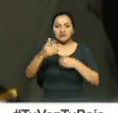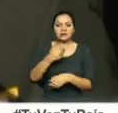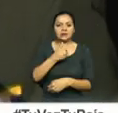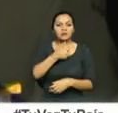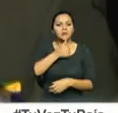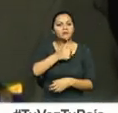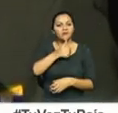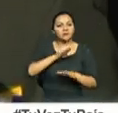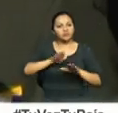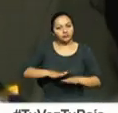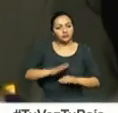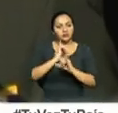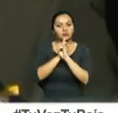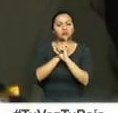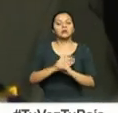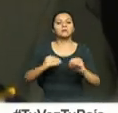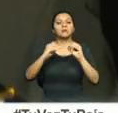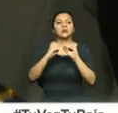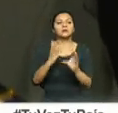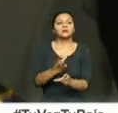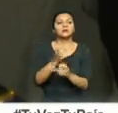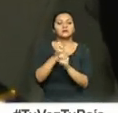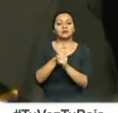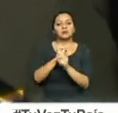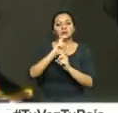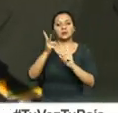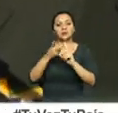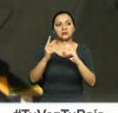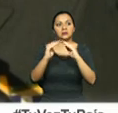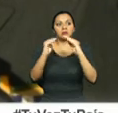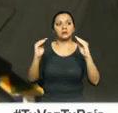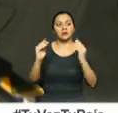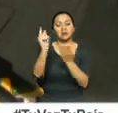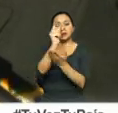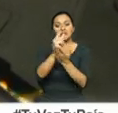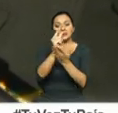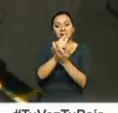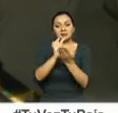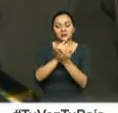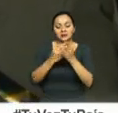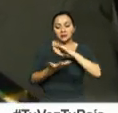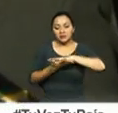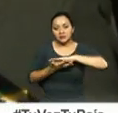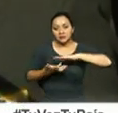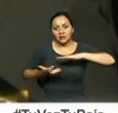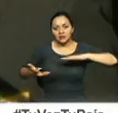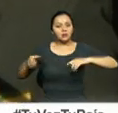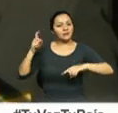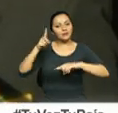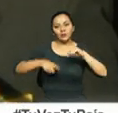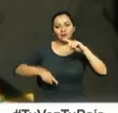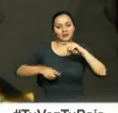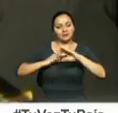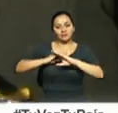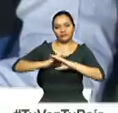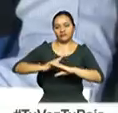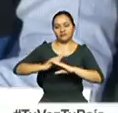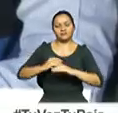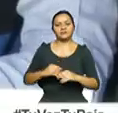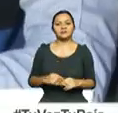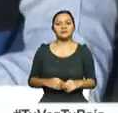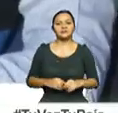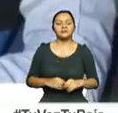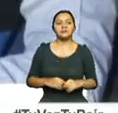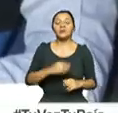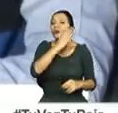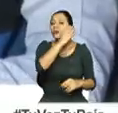Militar, medidas de seguridad de segundo nivel, con diseños anti-escáner que evidencian inmediatamente el dolo. Juan